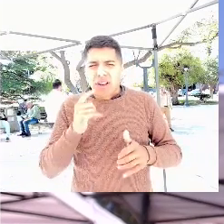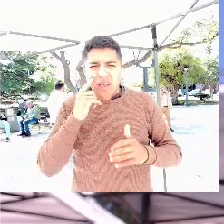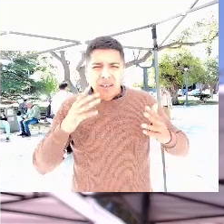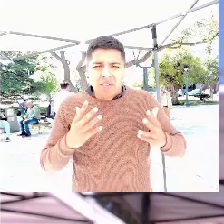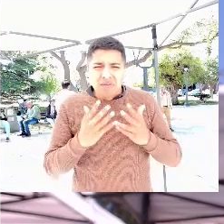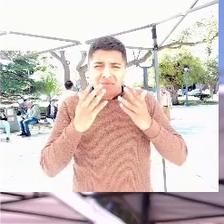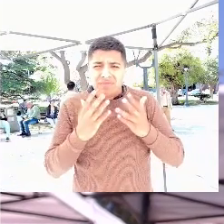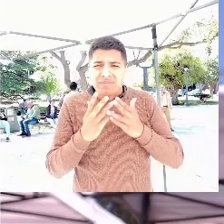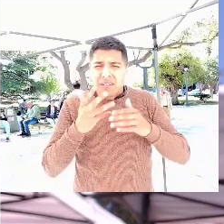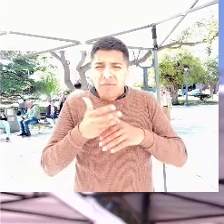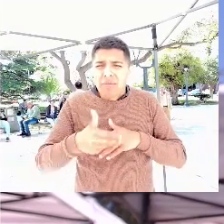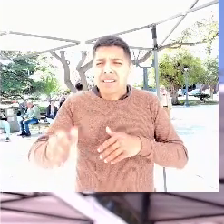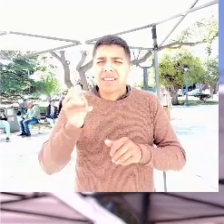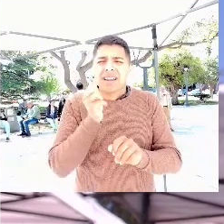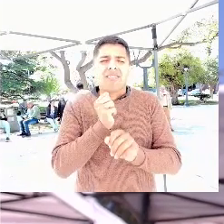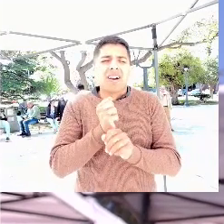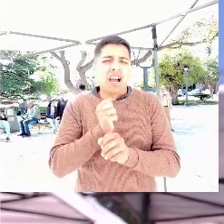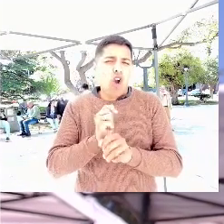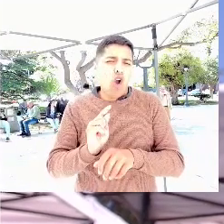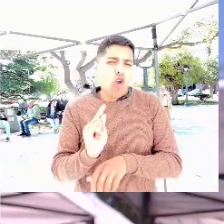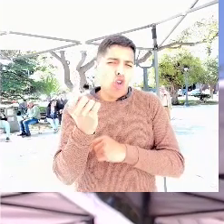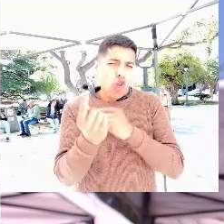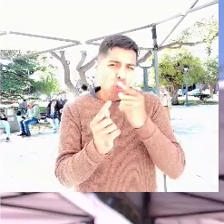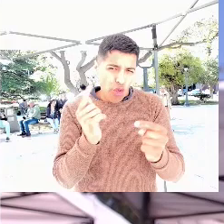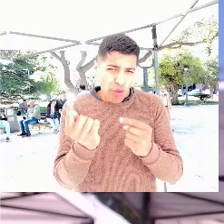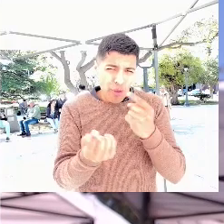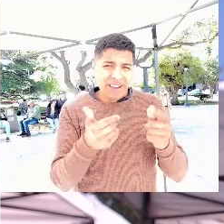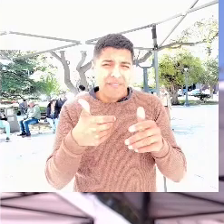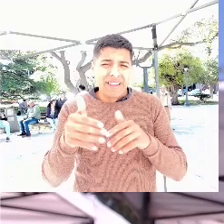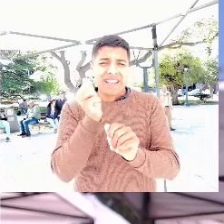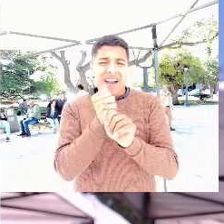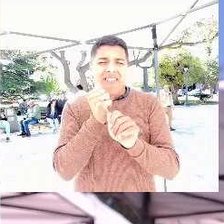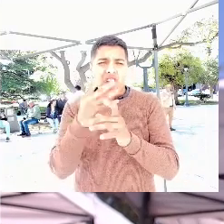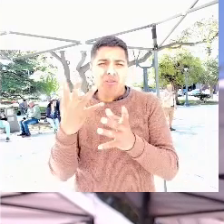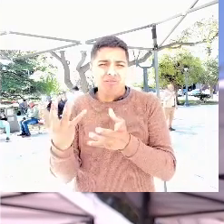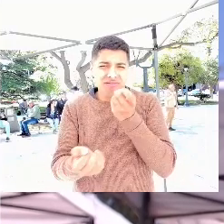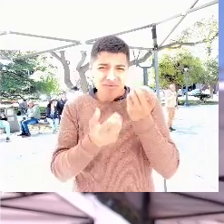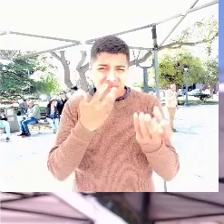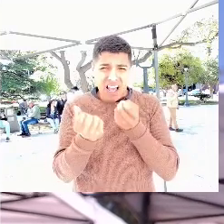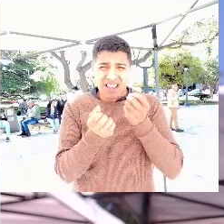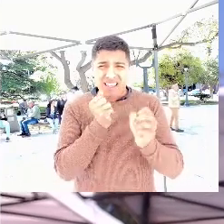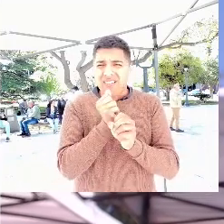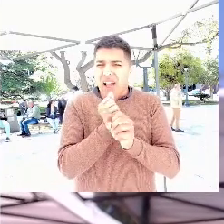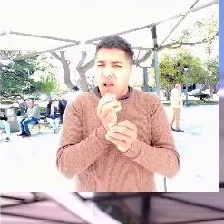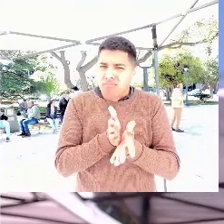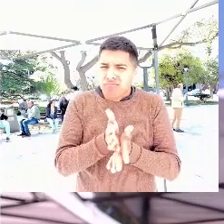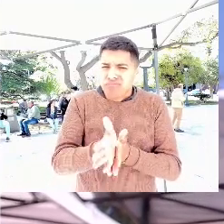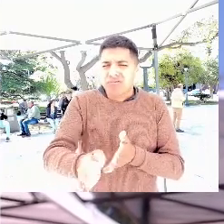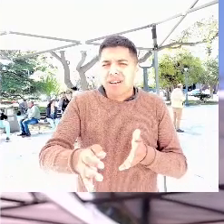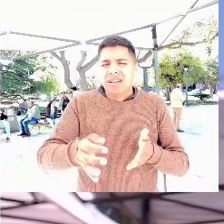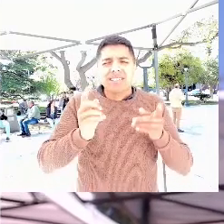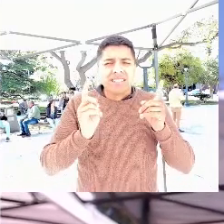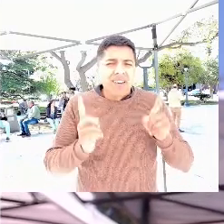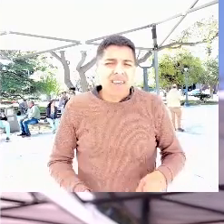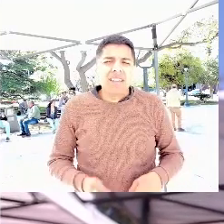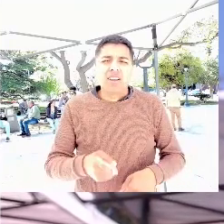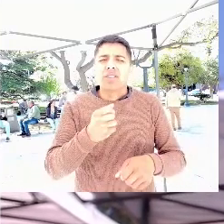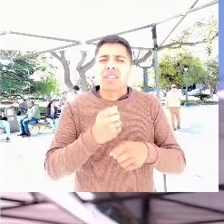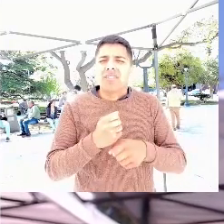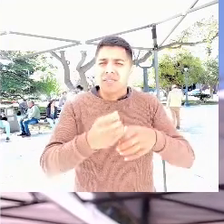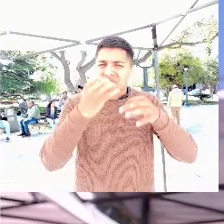puedan desarrollarse por sí mismas y que puedan además conseguir un trabajo estable, un trabajo digno para